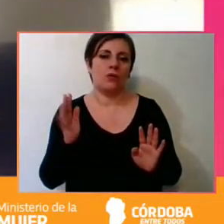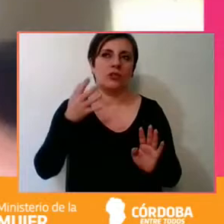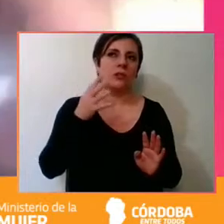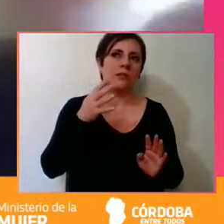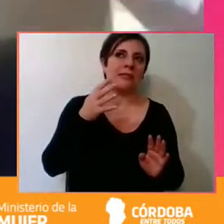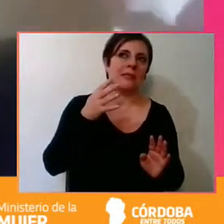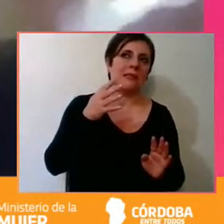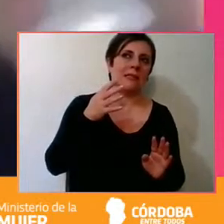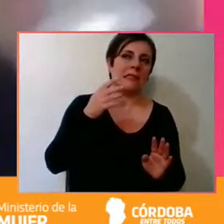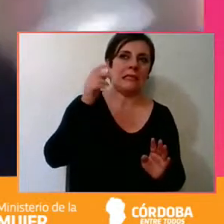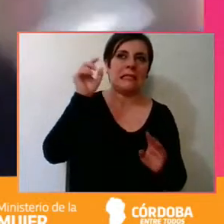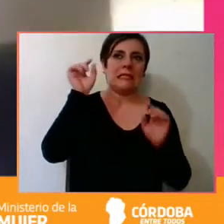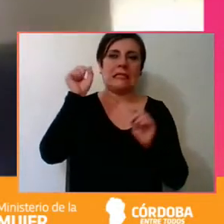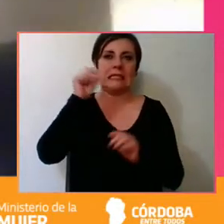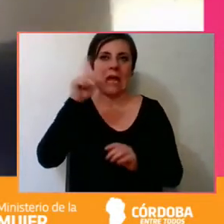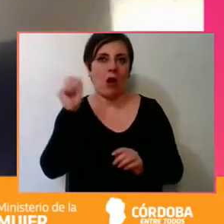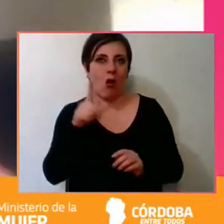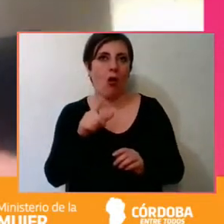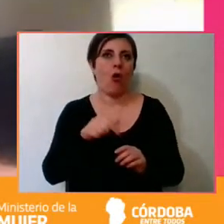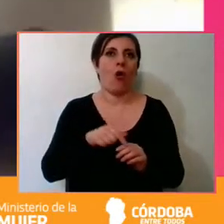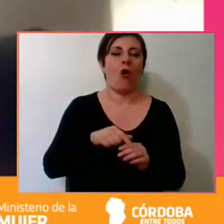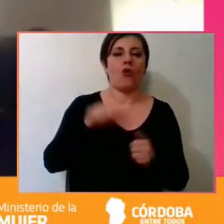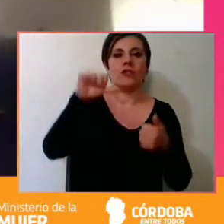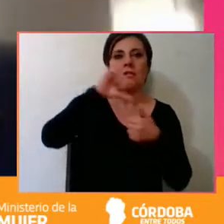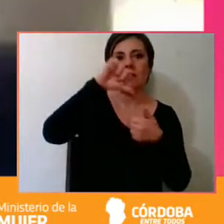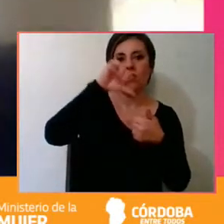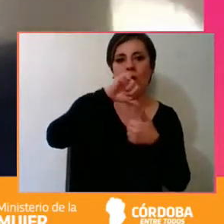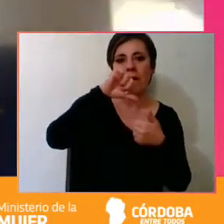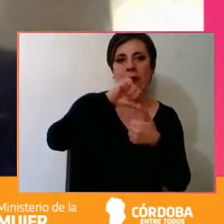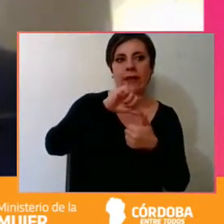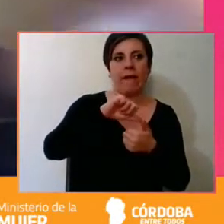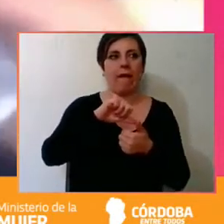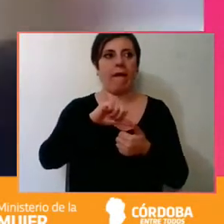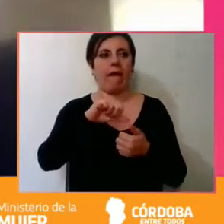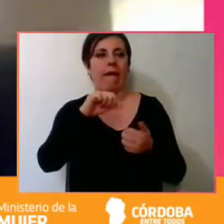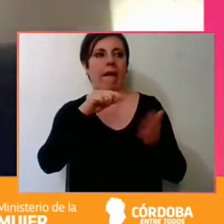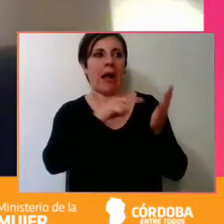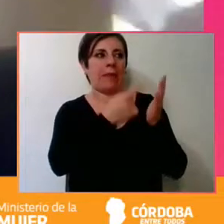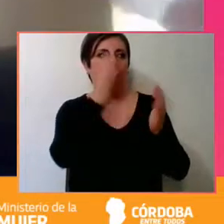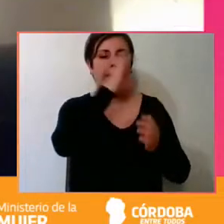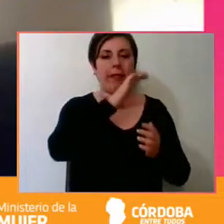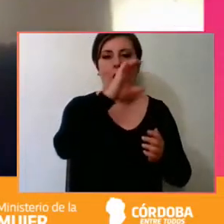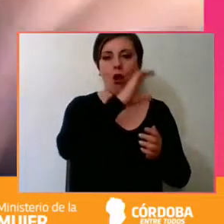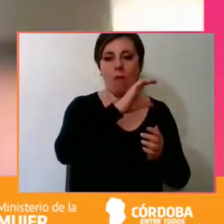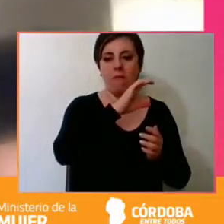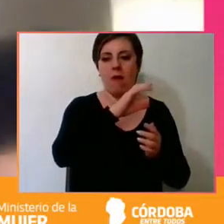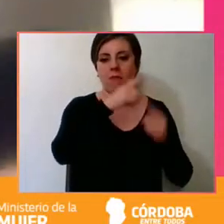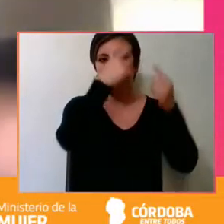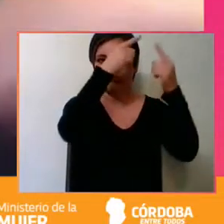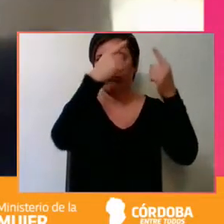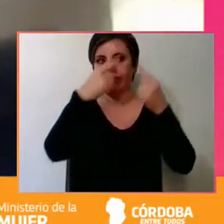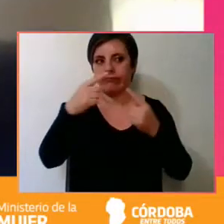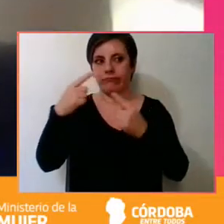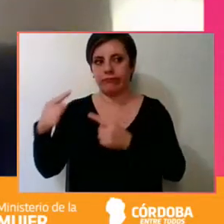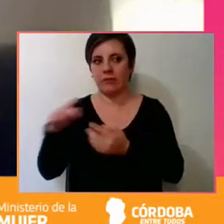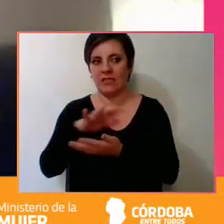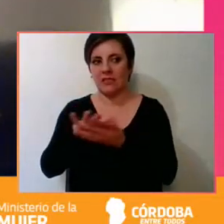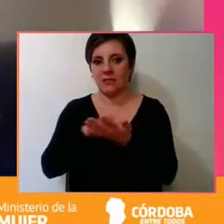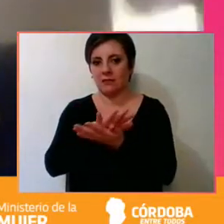de Centroamérica o cuando hablamos de Bogotá, ¿no? Estamos hablando de realidades con circunstancias,